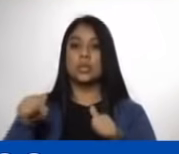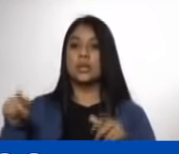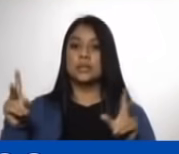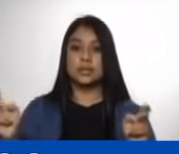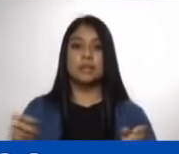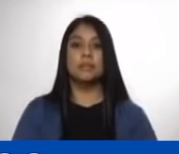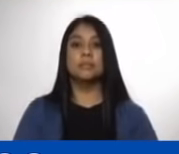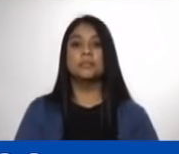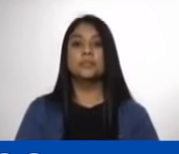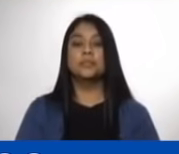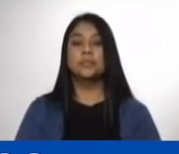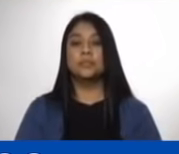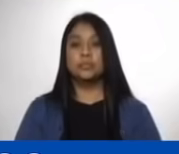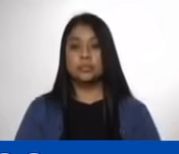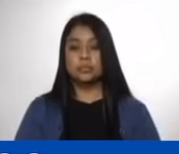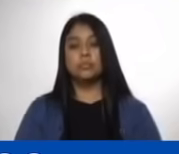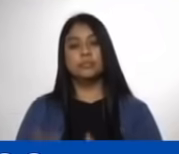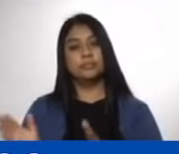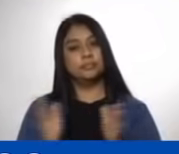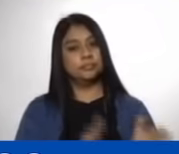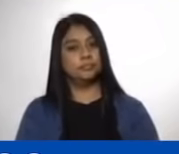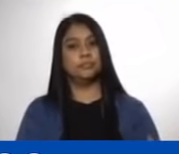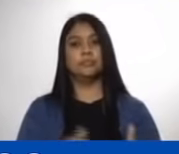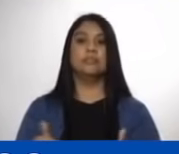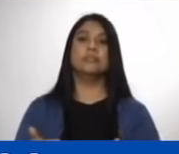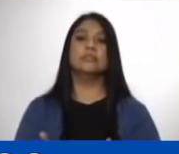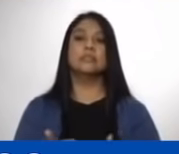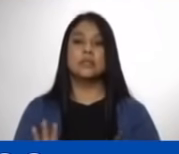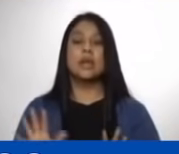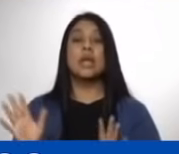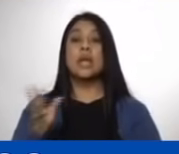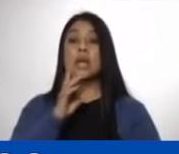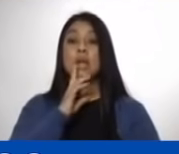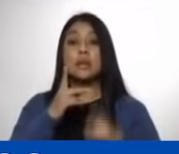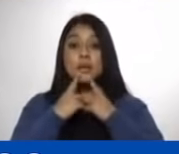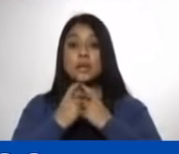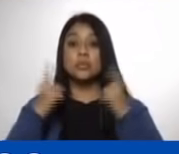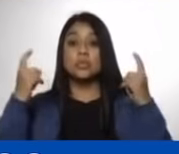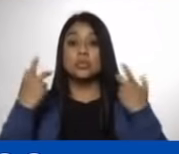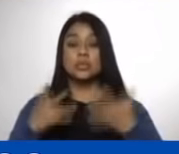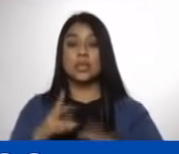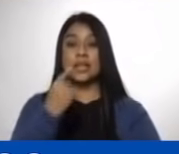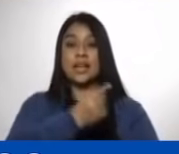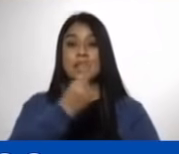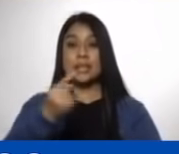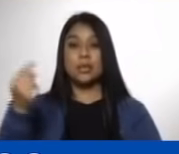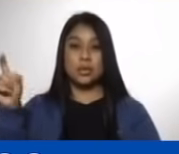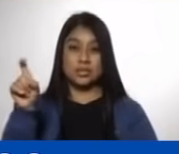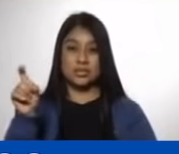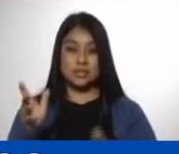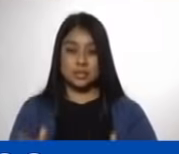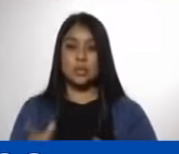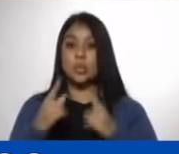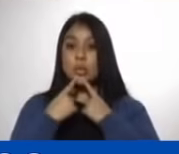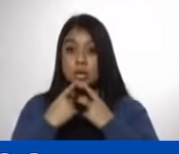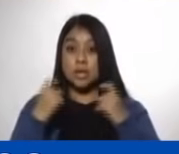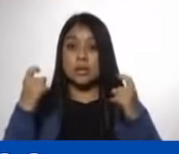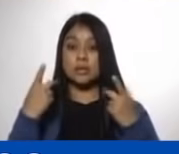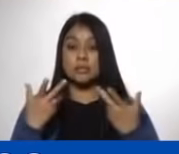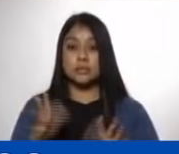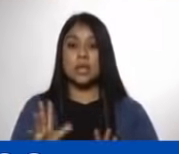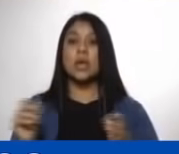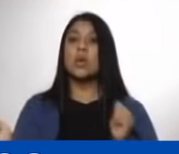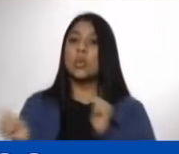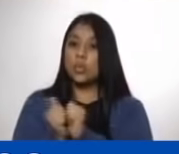asunto. Como resultado, se publicó en cada una de las cancillerías una declaración conjunta donde existía